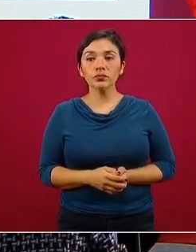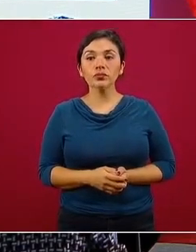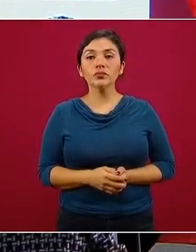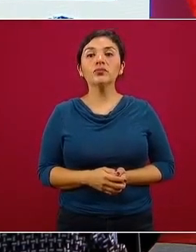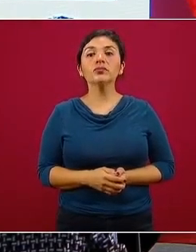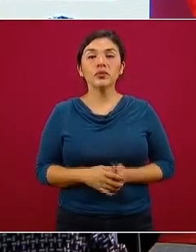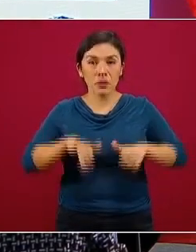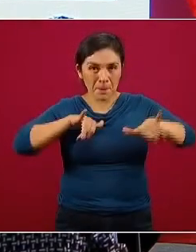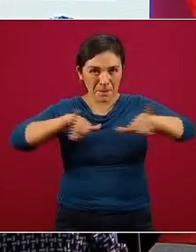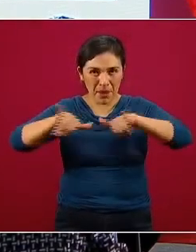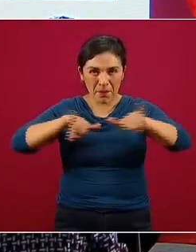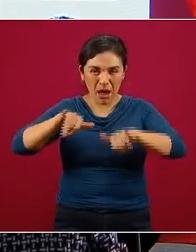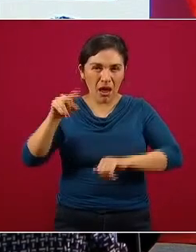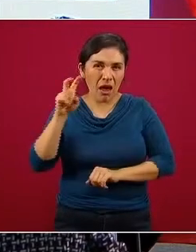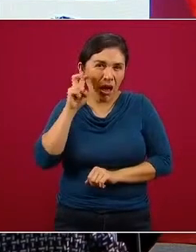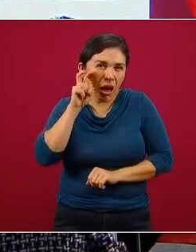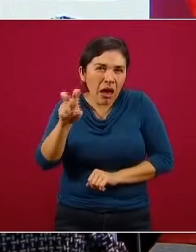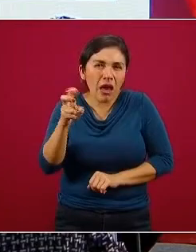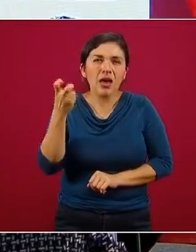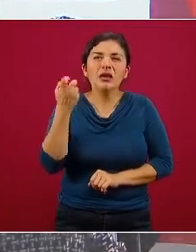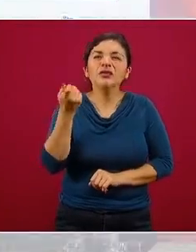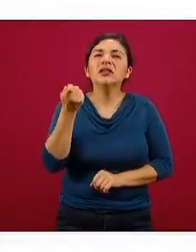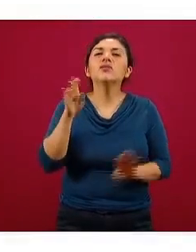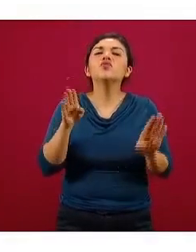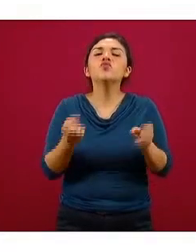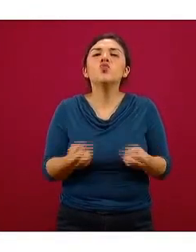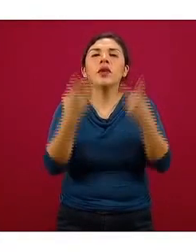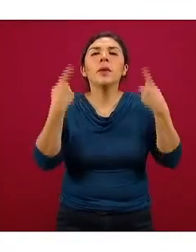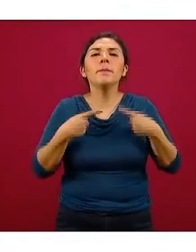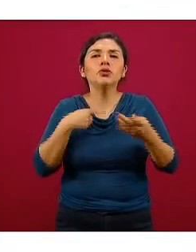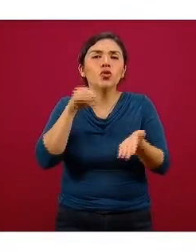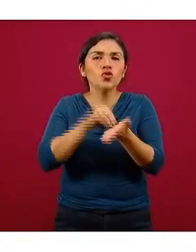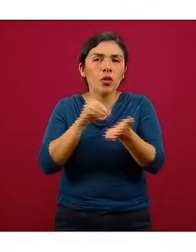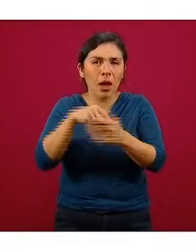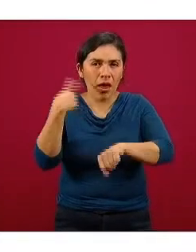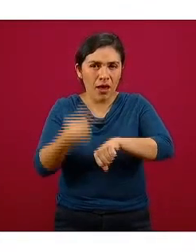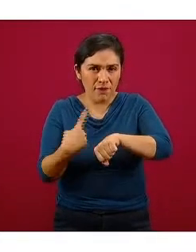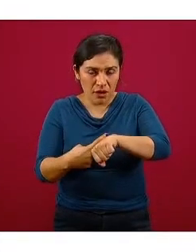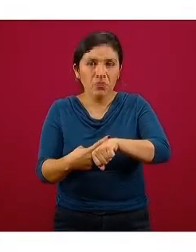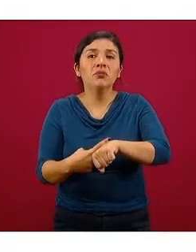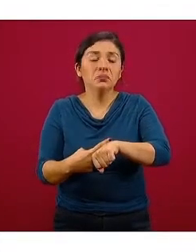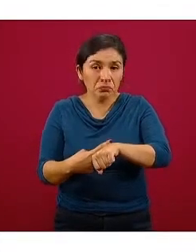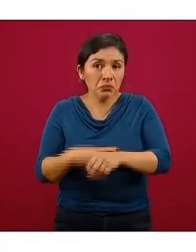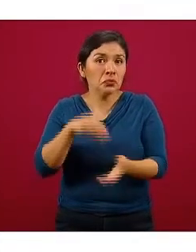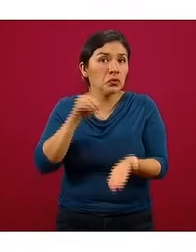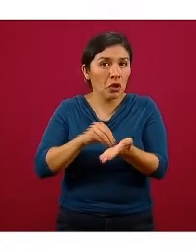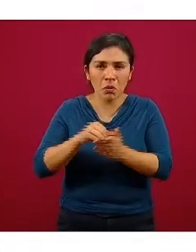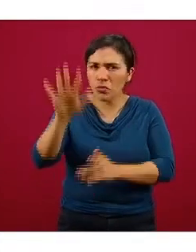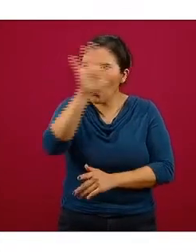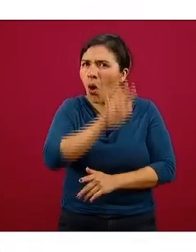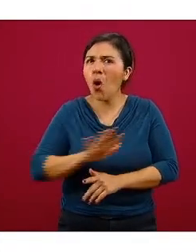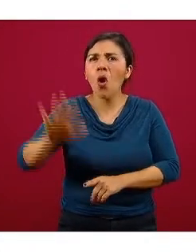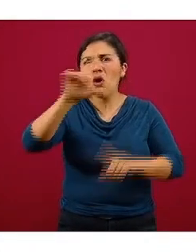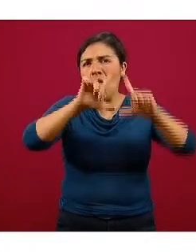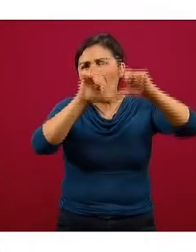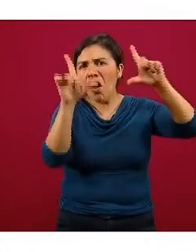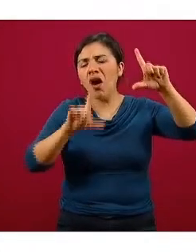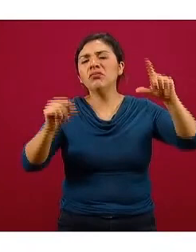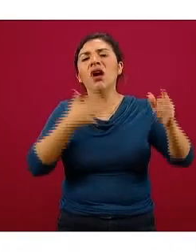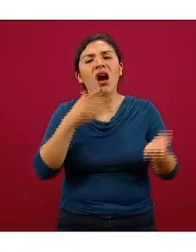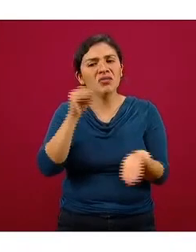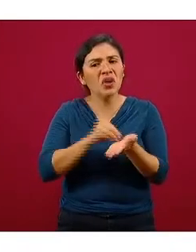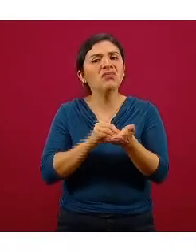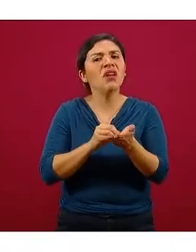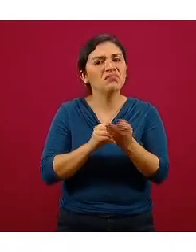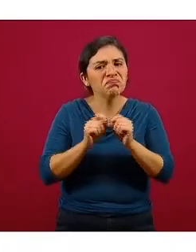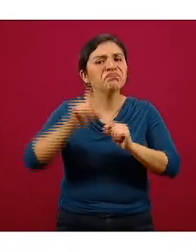la distribución de la carga confirmada. Siguen siendo todavía 2 los estados que mantienen el mayor